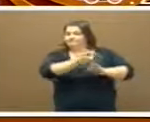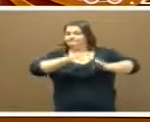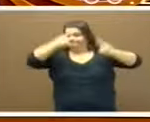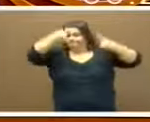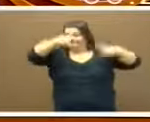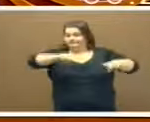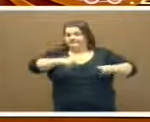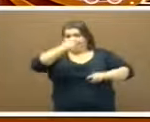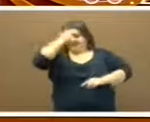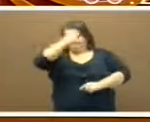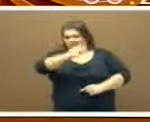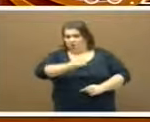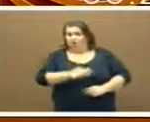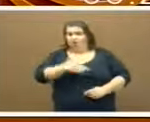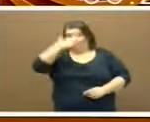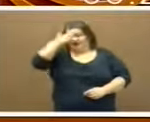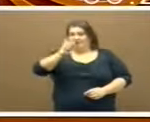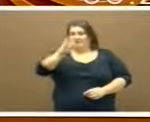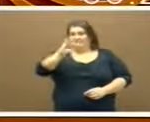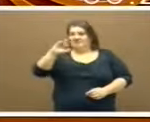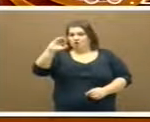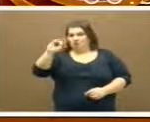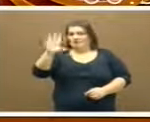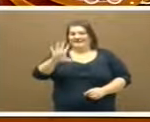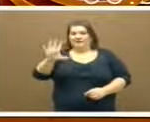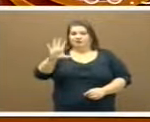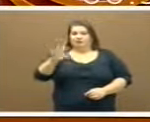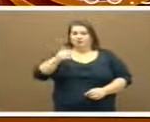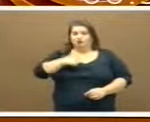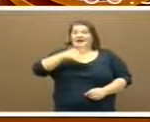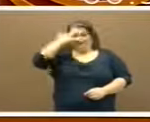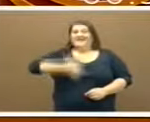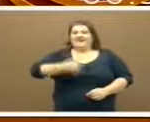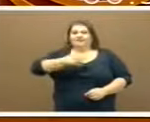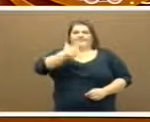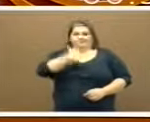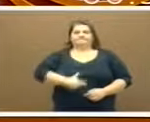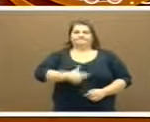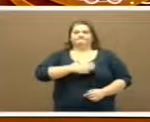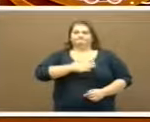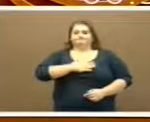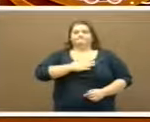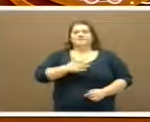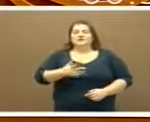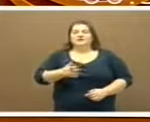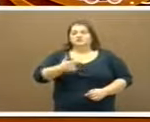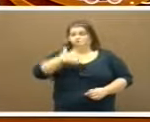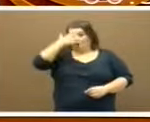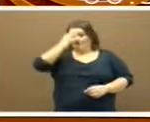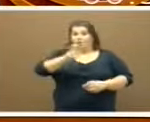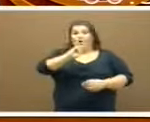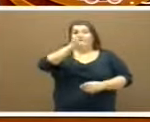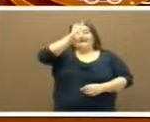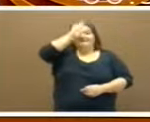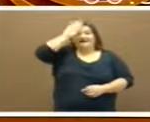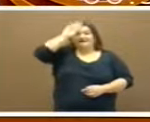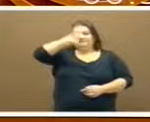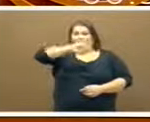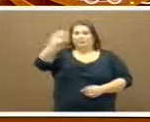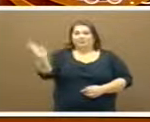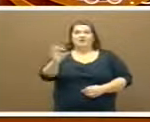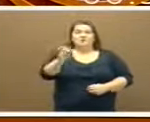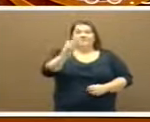Yo creo que Pío V, pues yo que soy creyente, pues creo que hay otros papas,